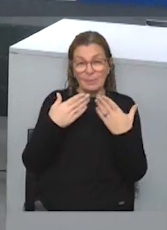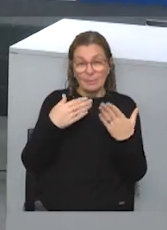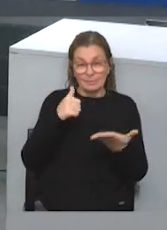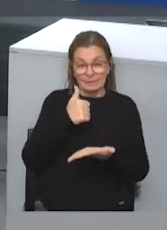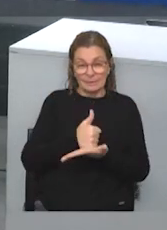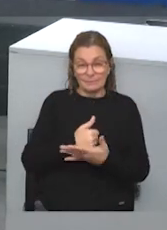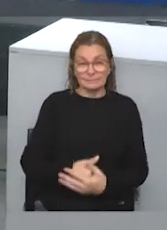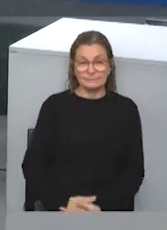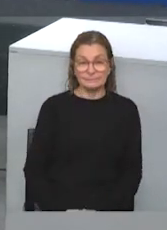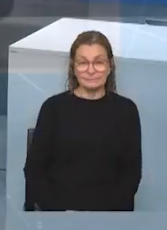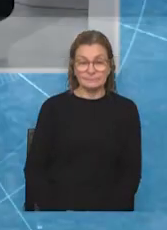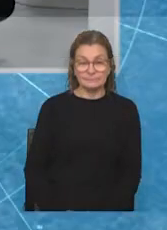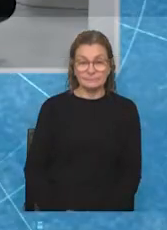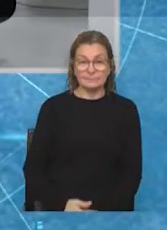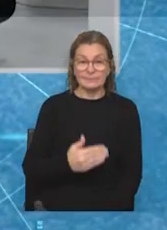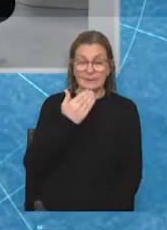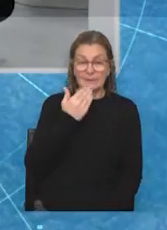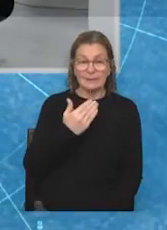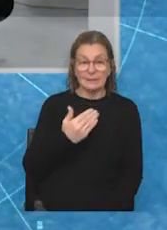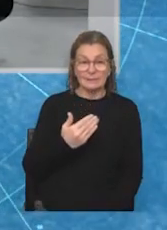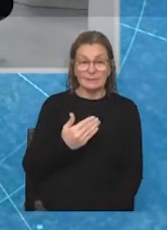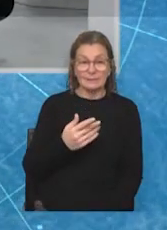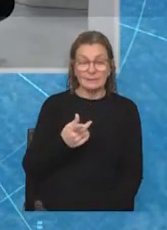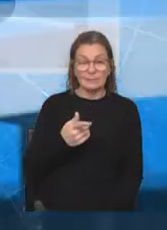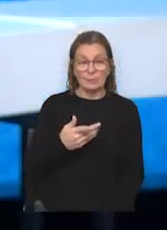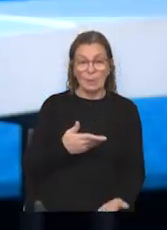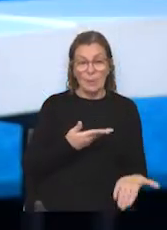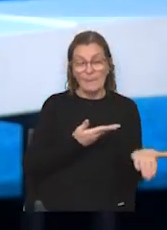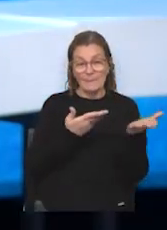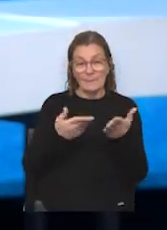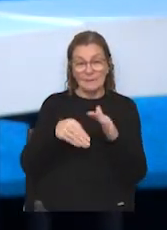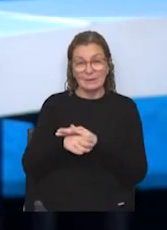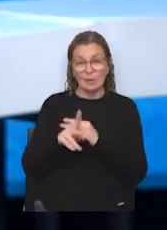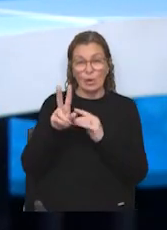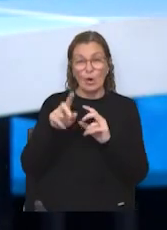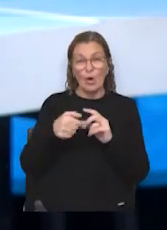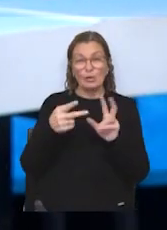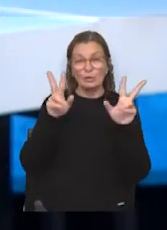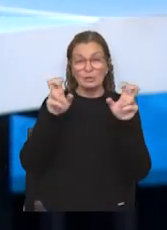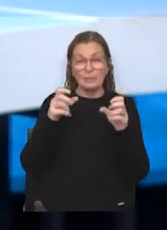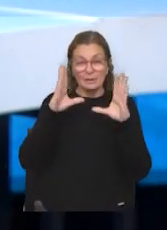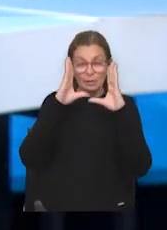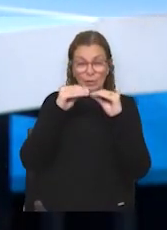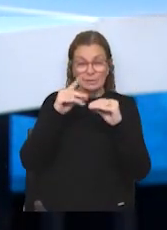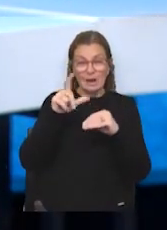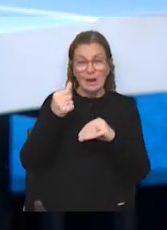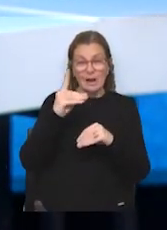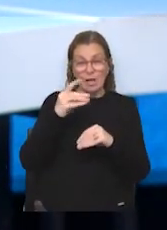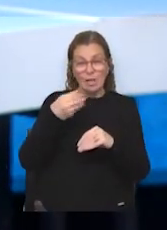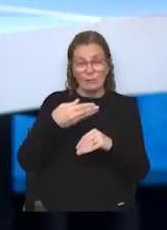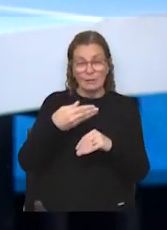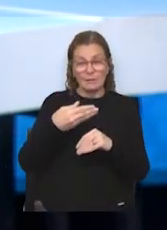en piso Gracias Martín y precisamente vamos a meternos en ese tema otro de los temas de esta noche aquí en lado B